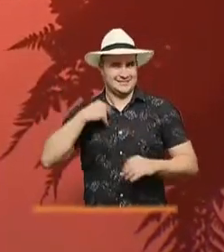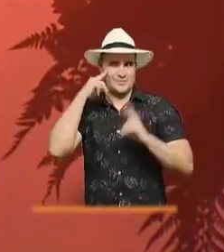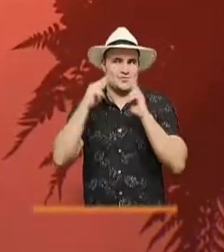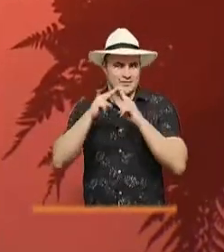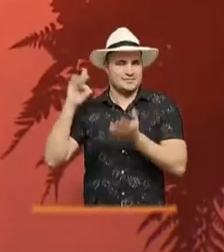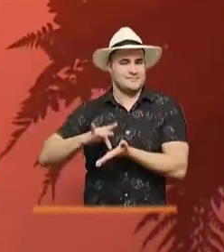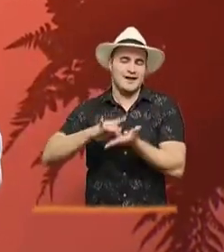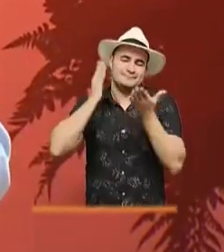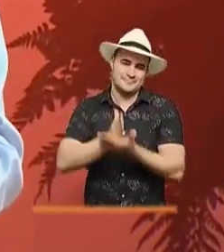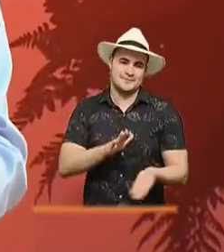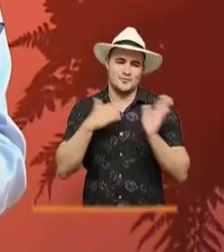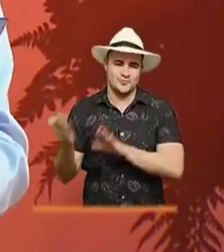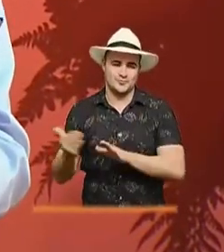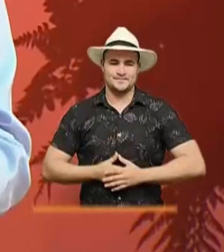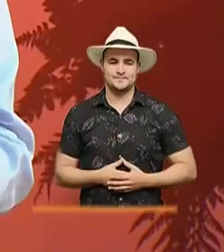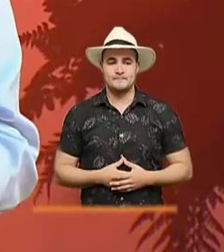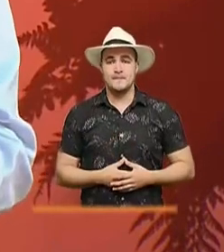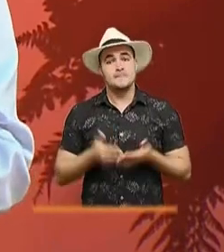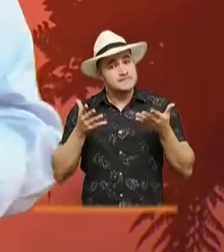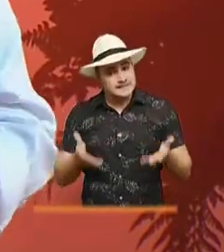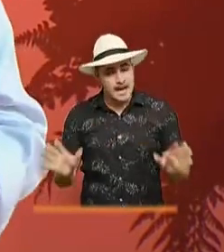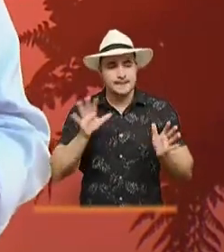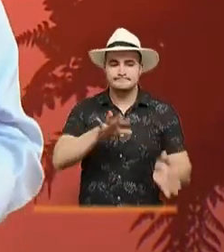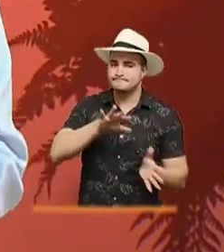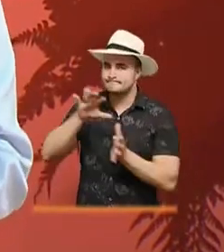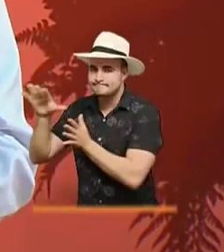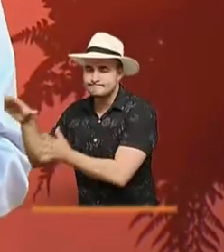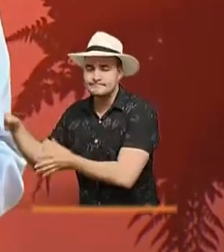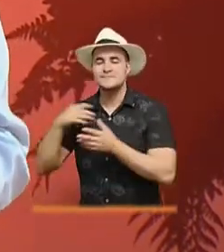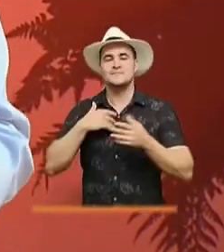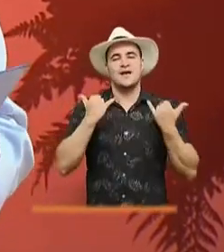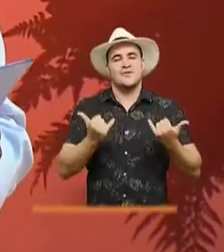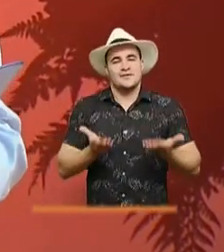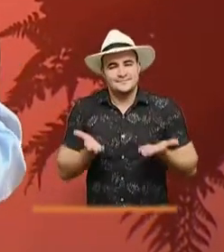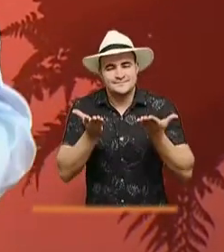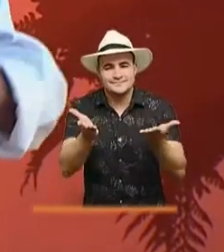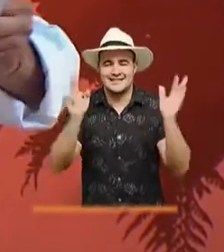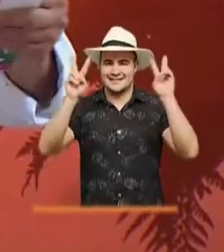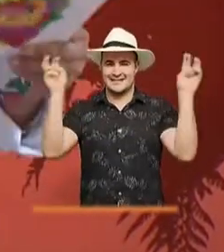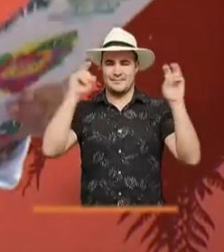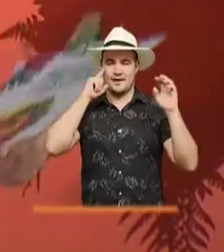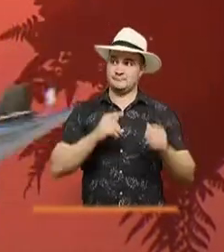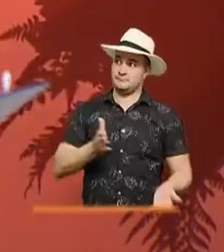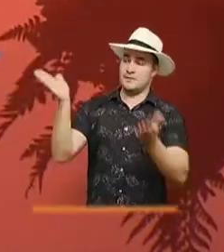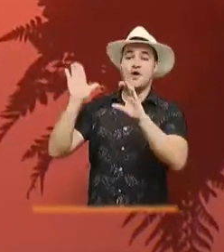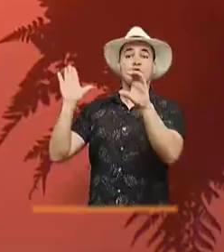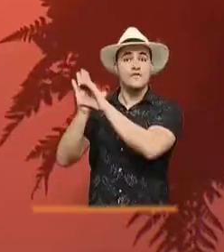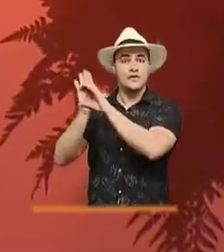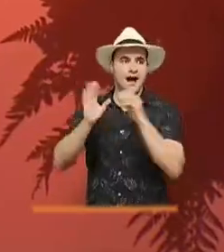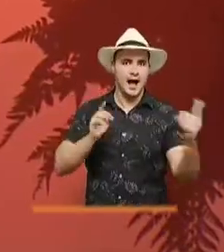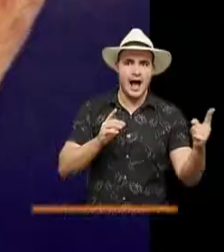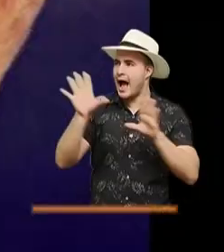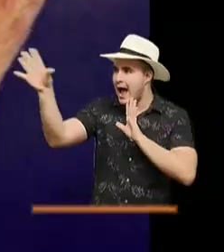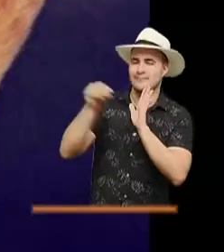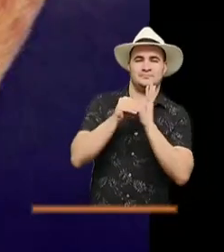vamos a pasar entonces a la siguiente propuesta del festival, que es la imagen. Va a aparecer una imagen